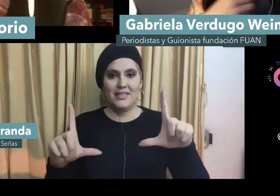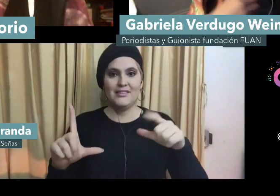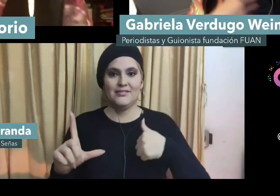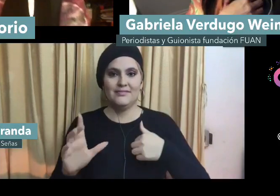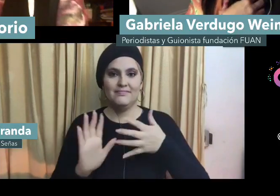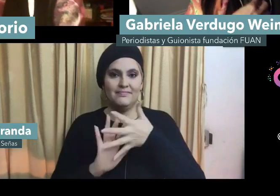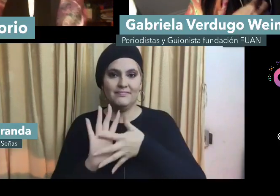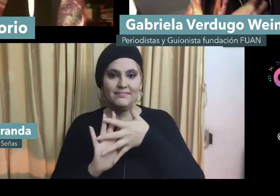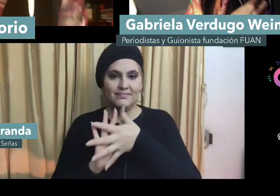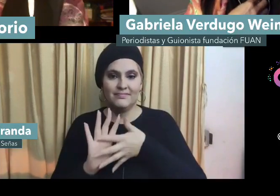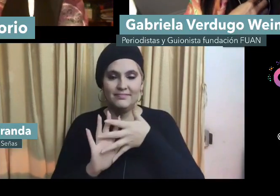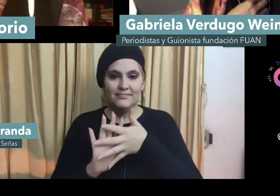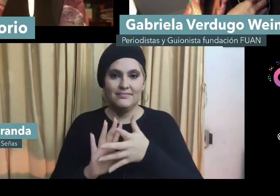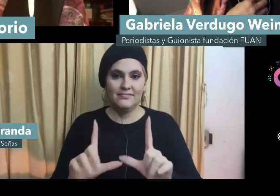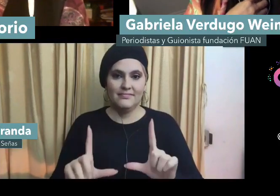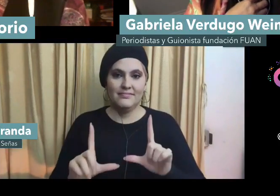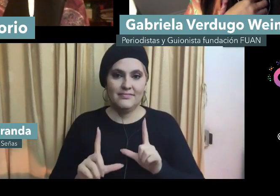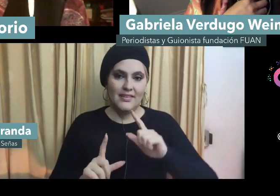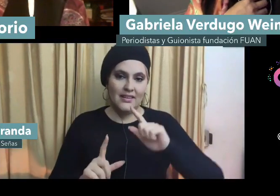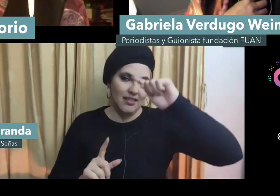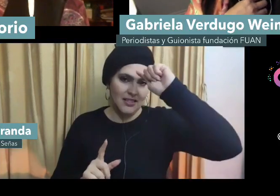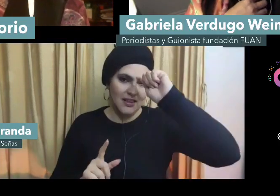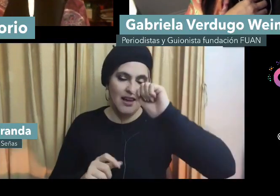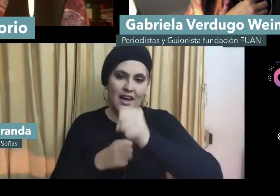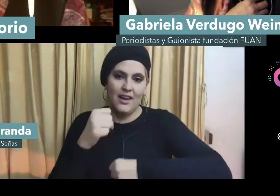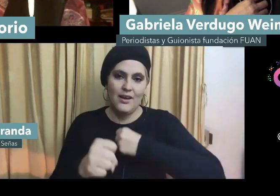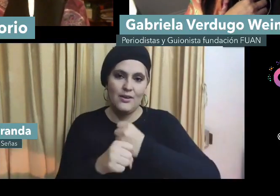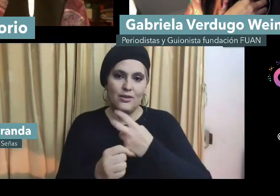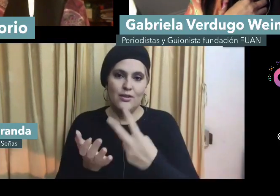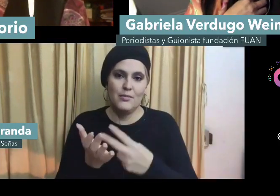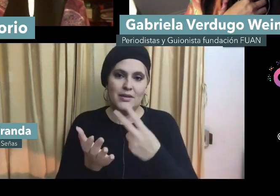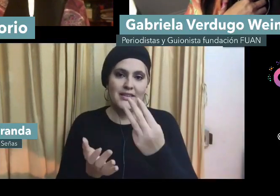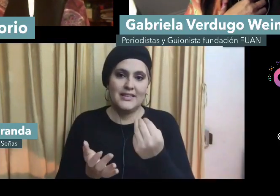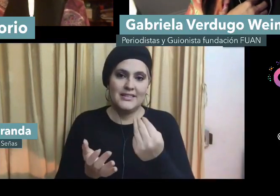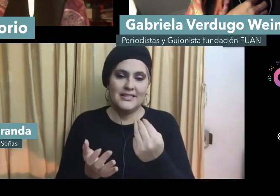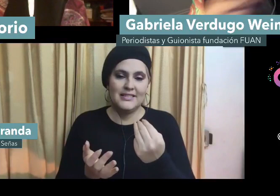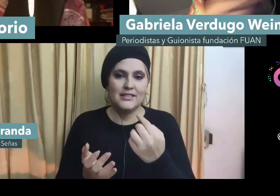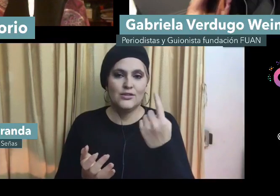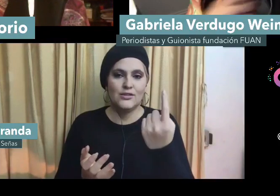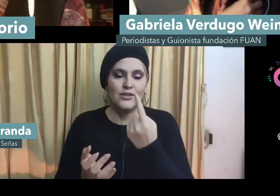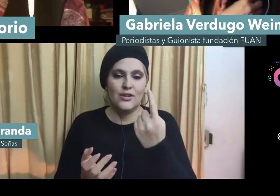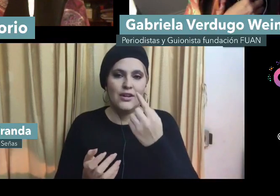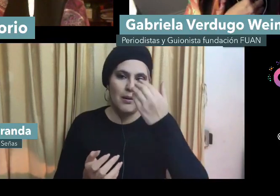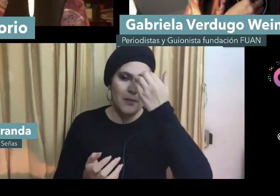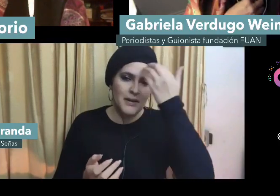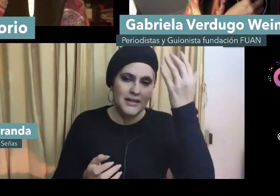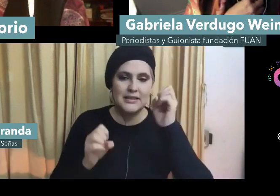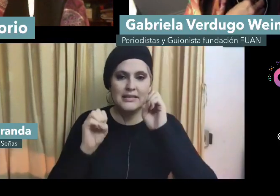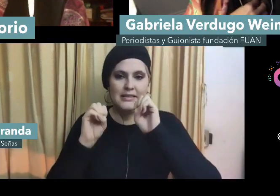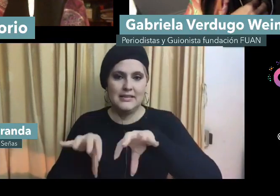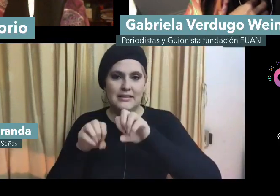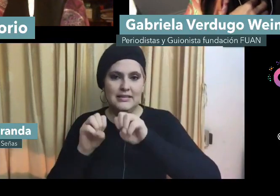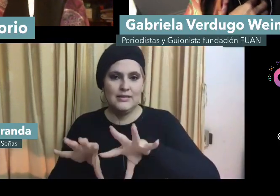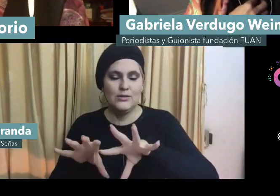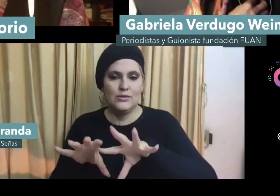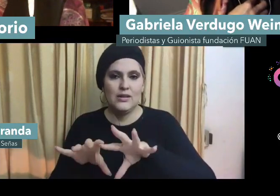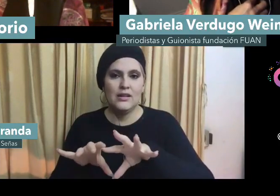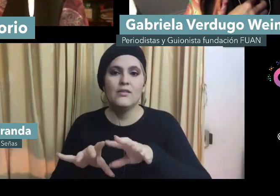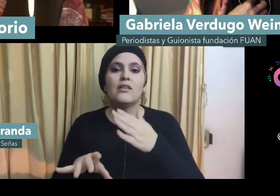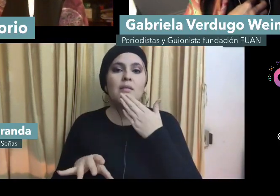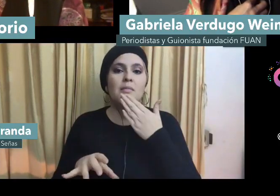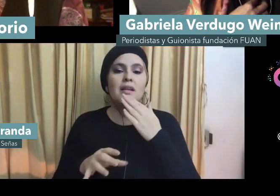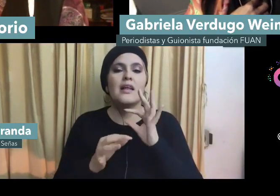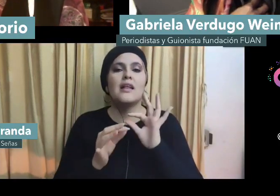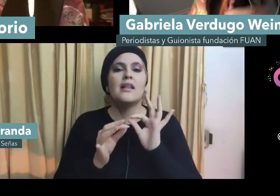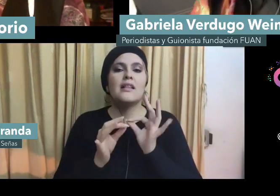lengua de señas desde el año 2013, es autodidacta con gran experiencia en ámbitos educativos y también como intérprete del Servicio Nacional